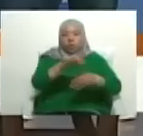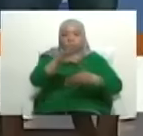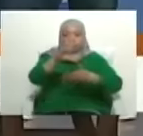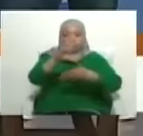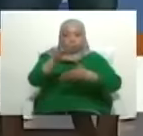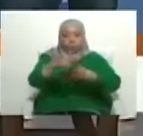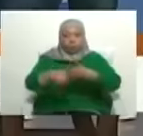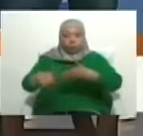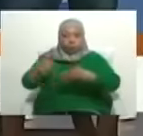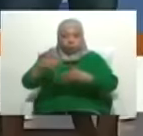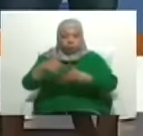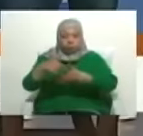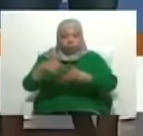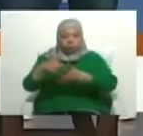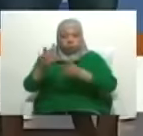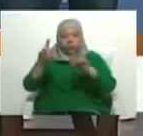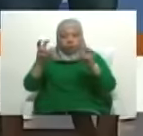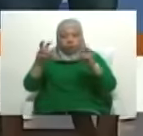Occidental.